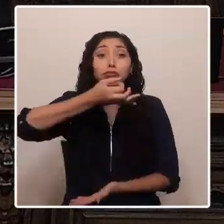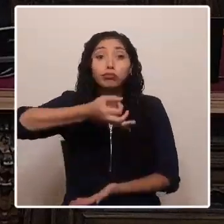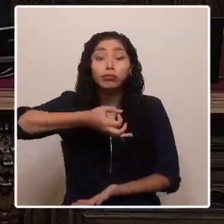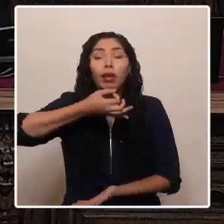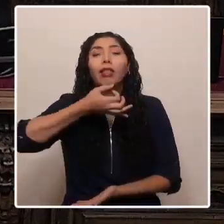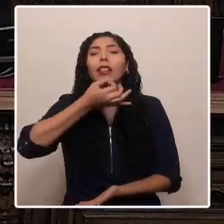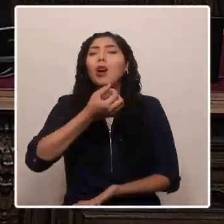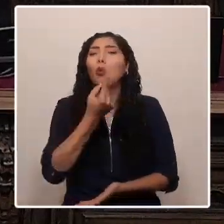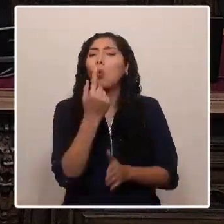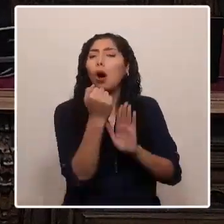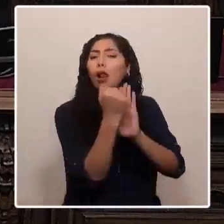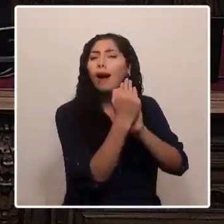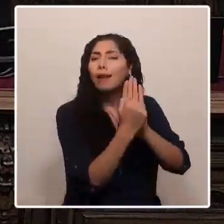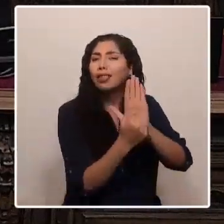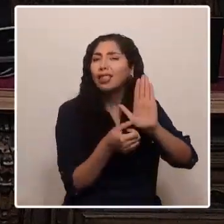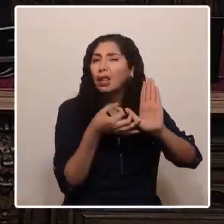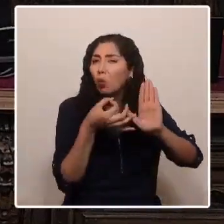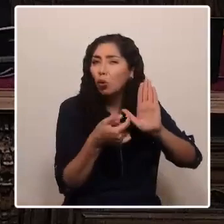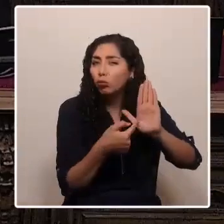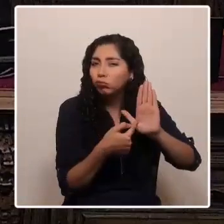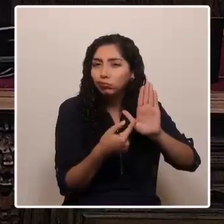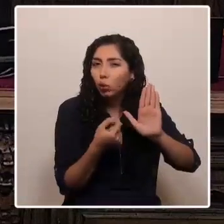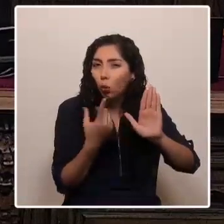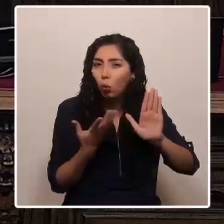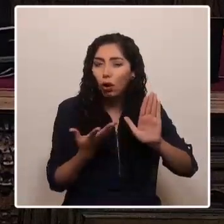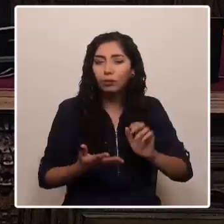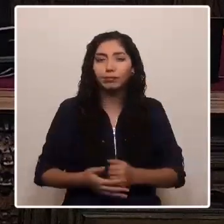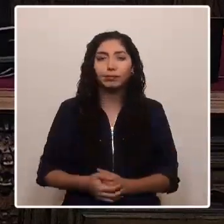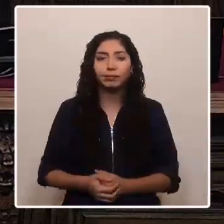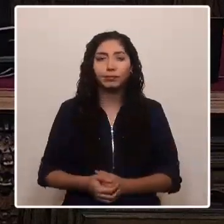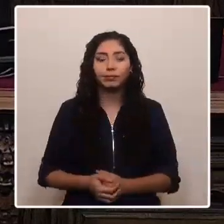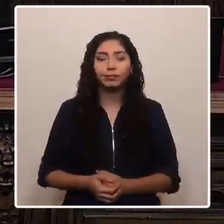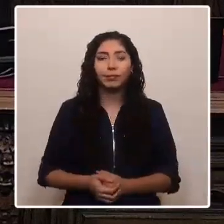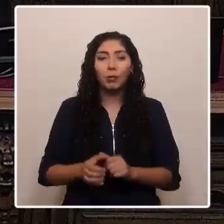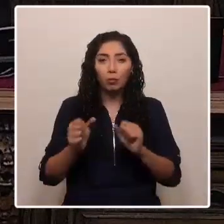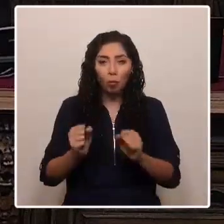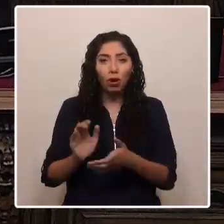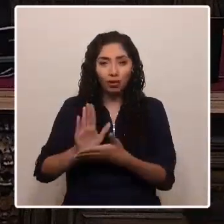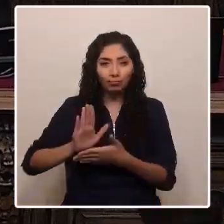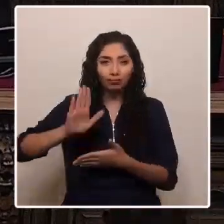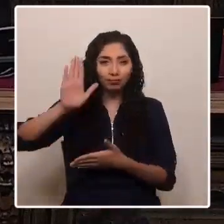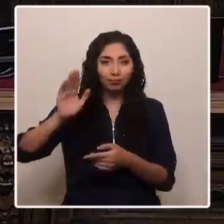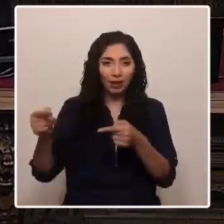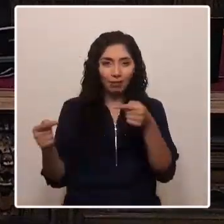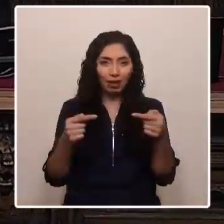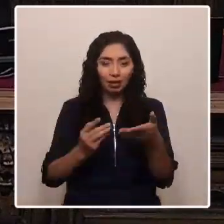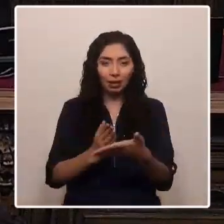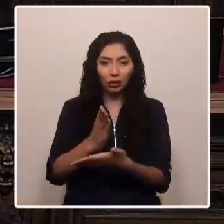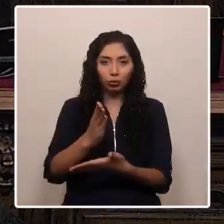los artículos a los que se referirán durante su discurso. Ofrecemos la palabra.